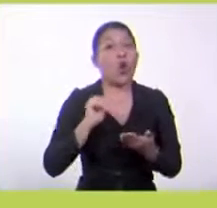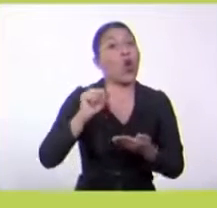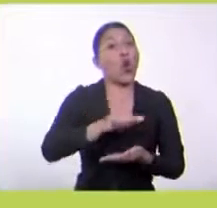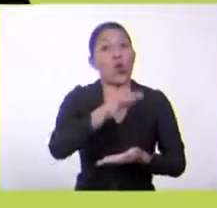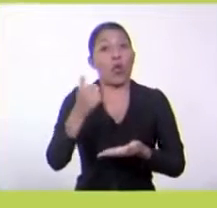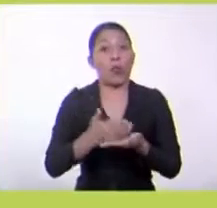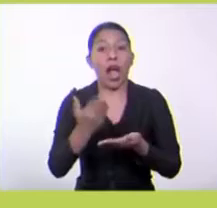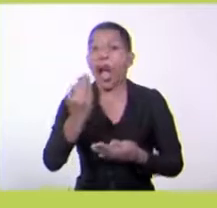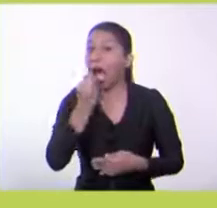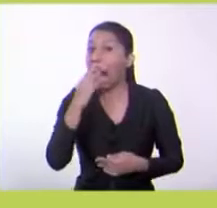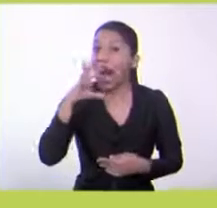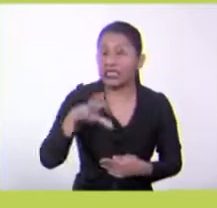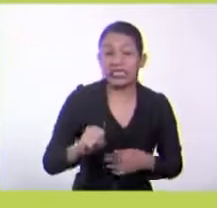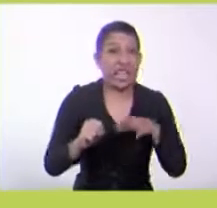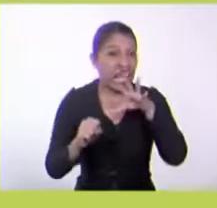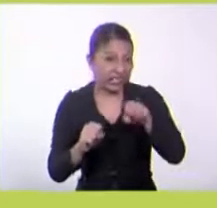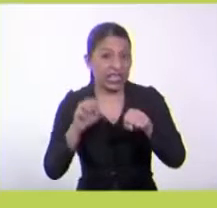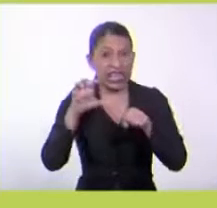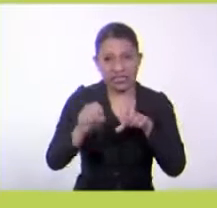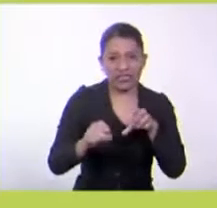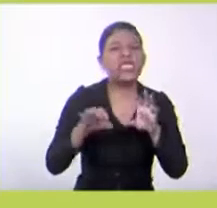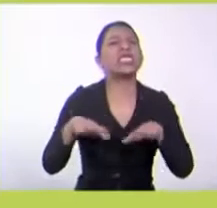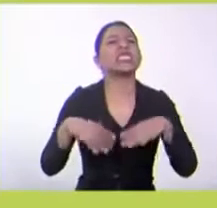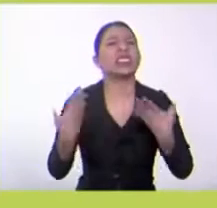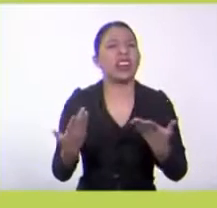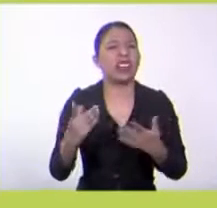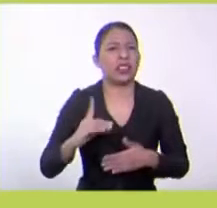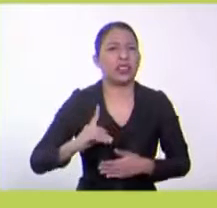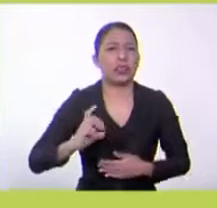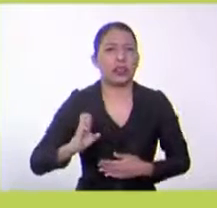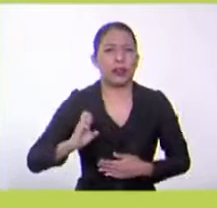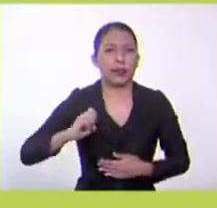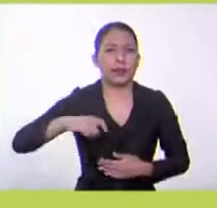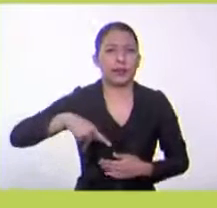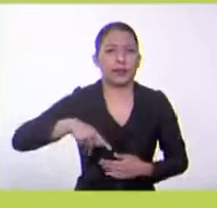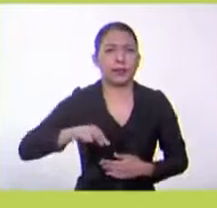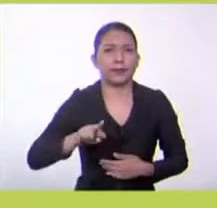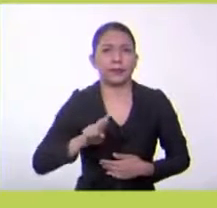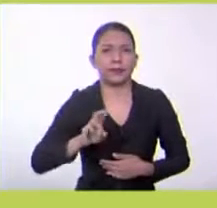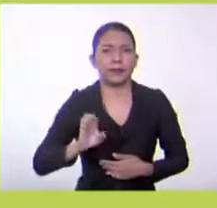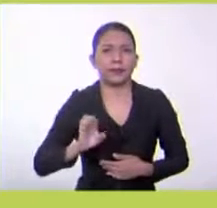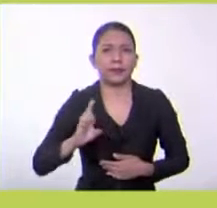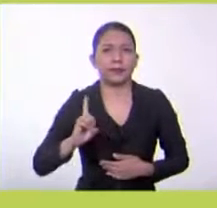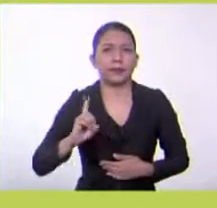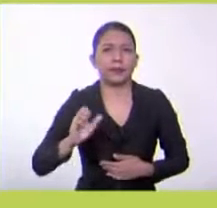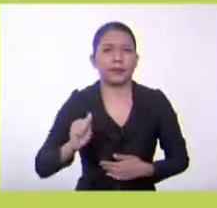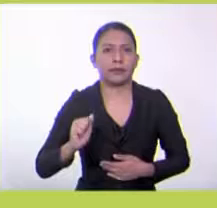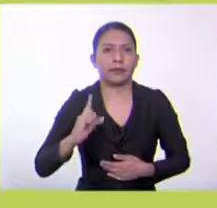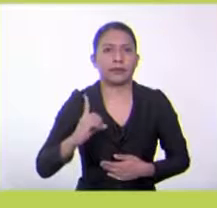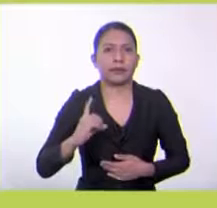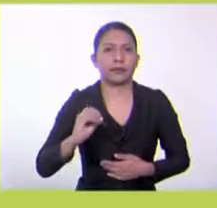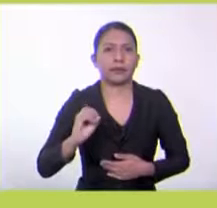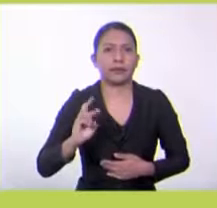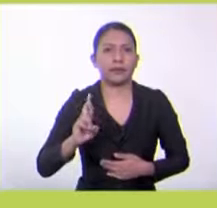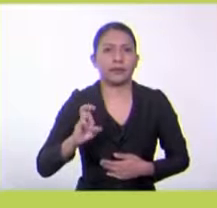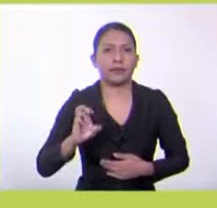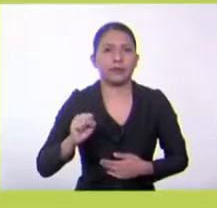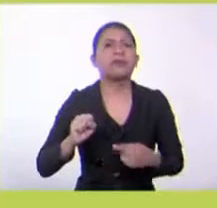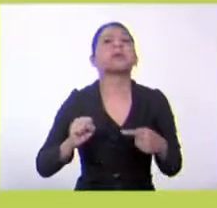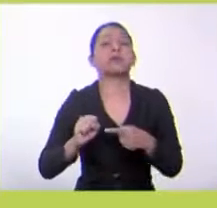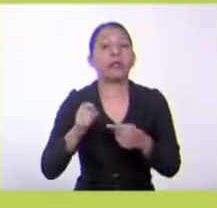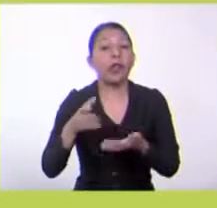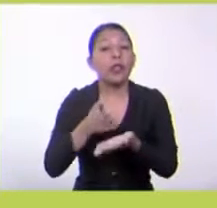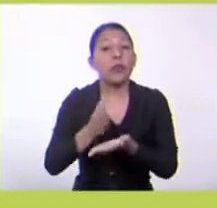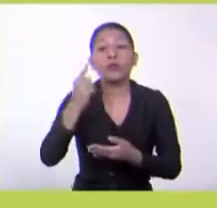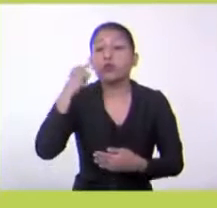depredadores. ¿Qué son los depredadores? Bueno, son animales que buscan